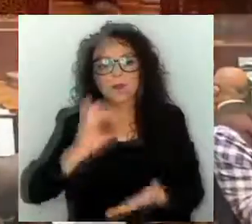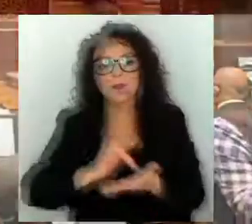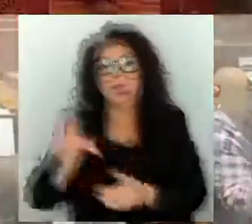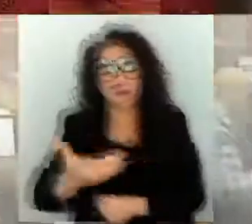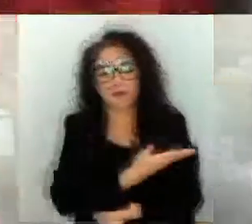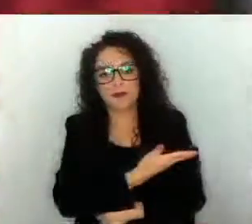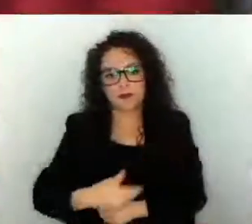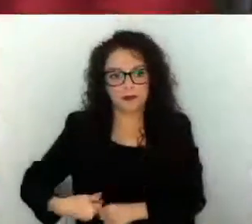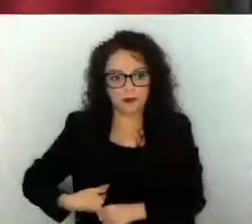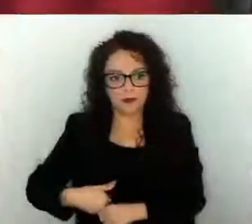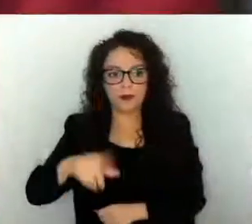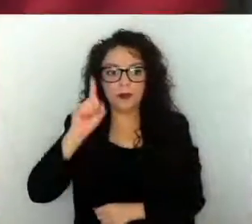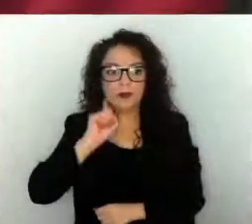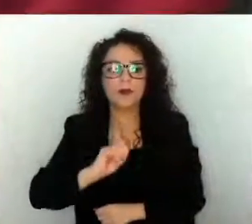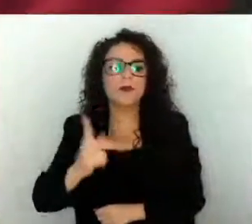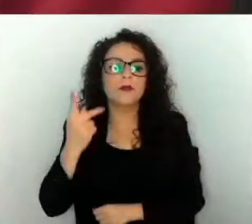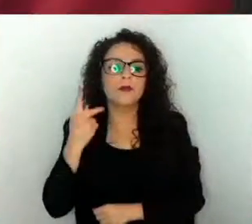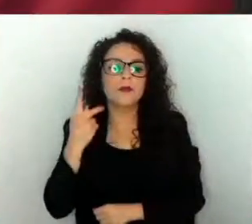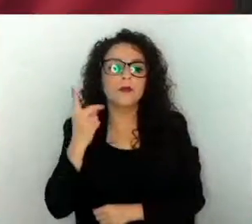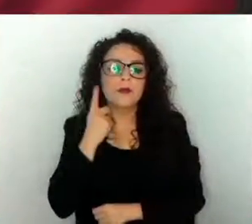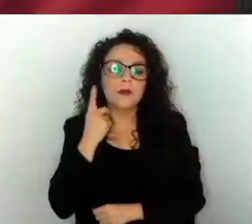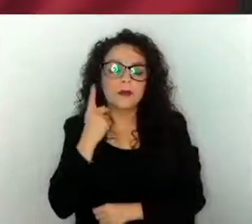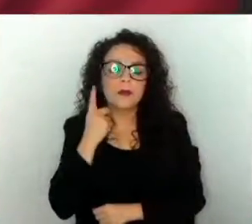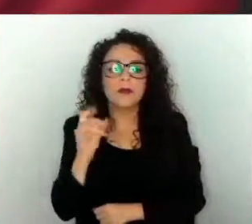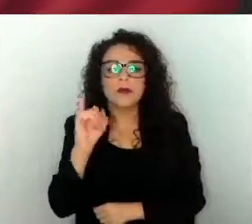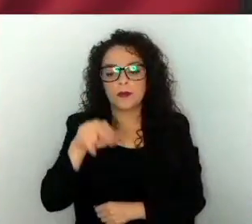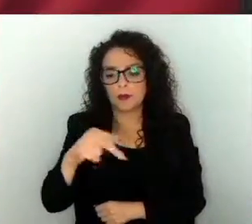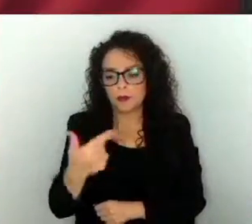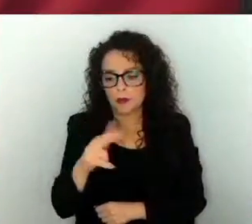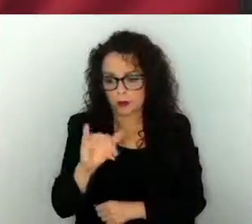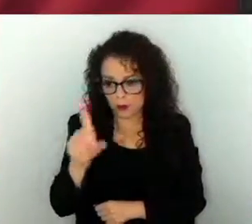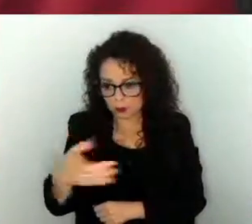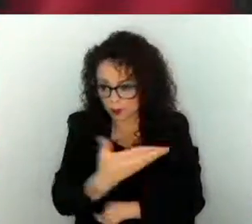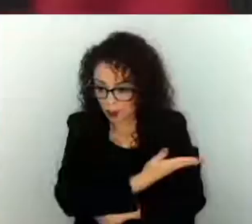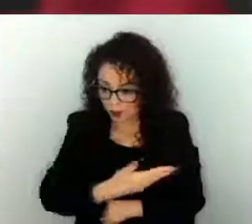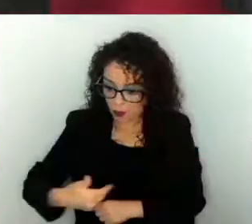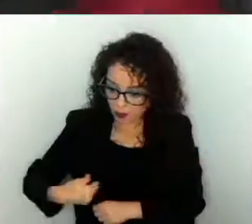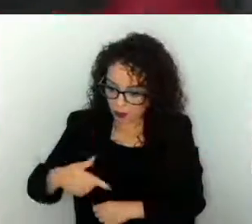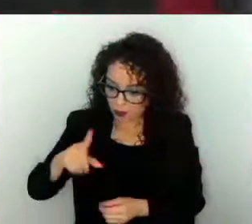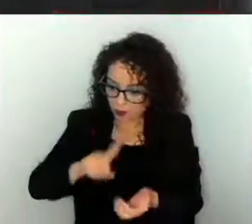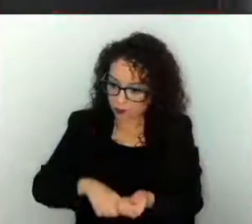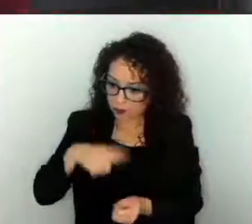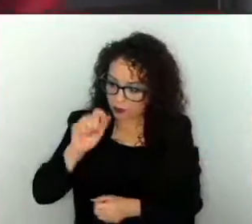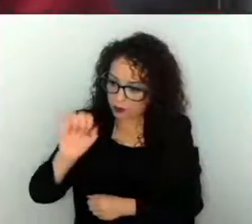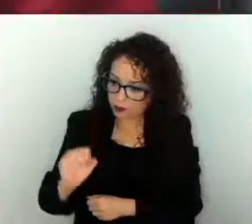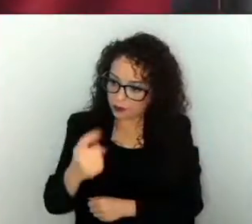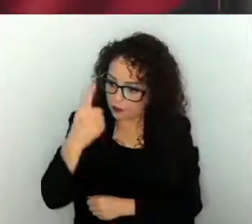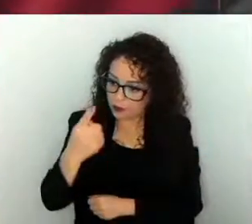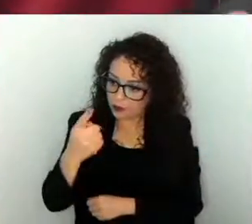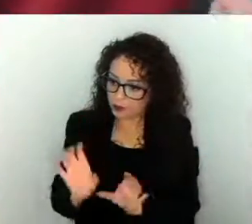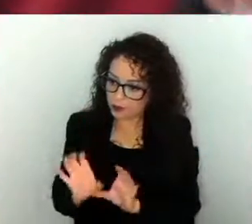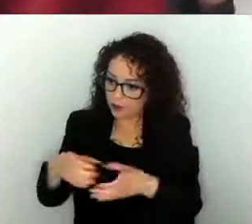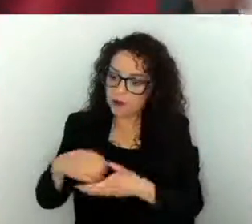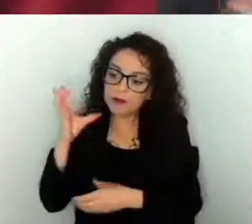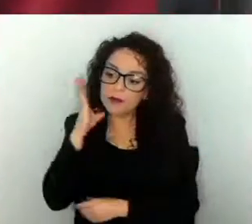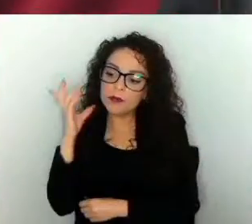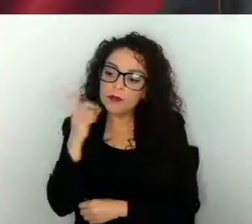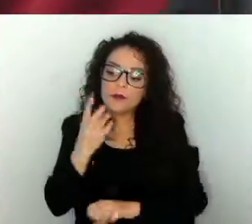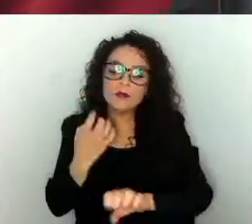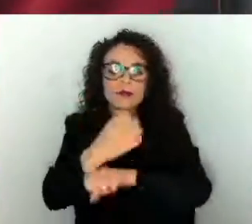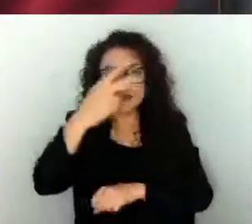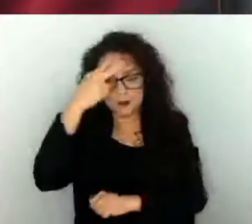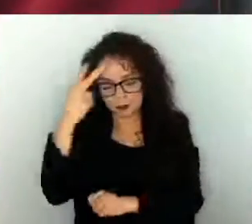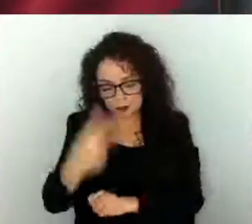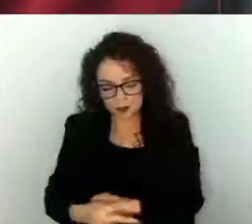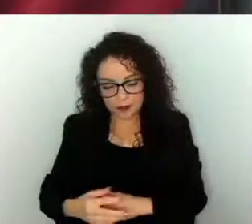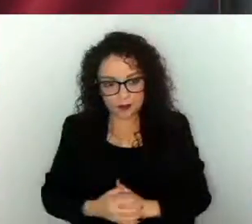Marta Ingrid Krasopane Shemelensky Castro, presidenta de la Honorable 61ª Legislatura del Estado de México, presente.